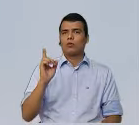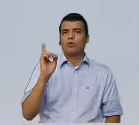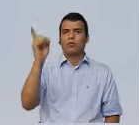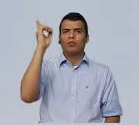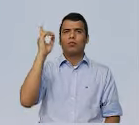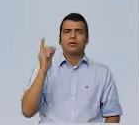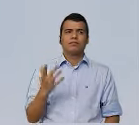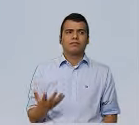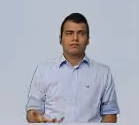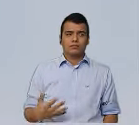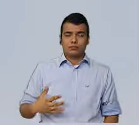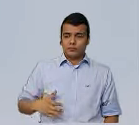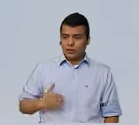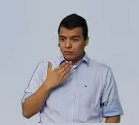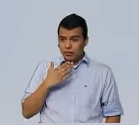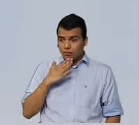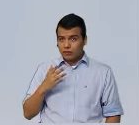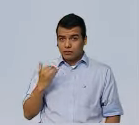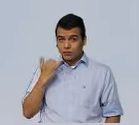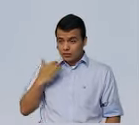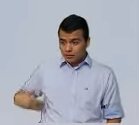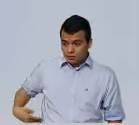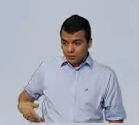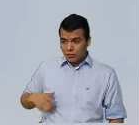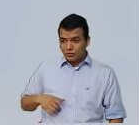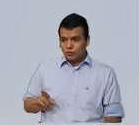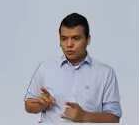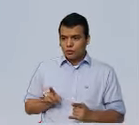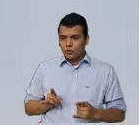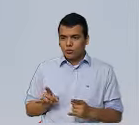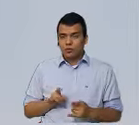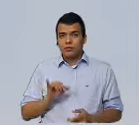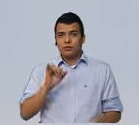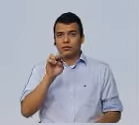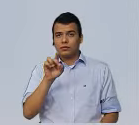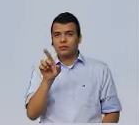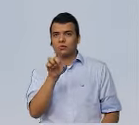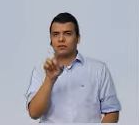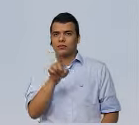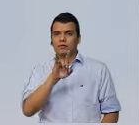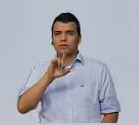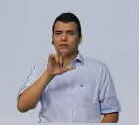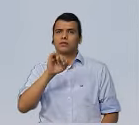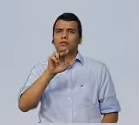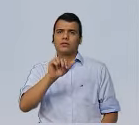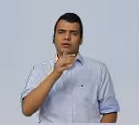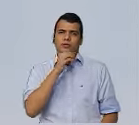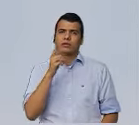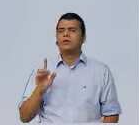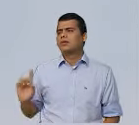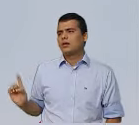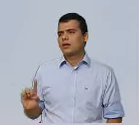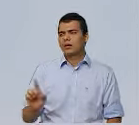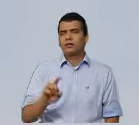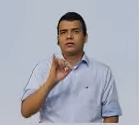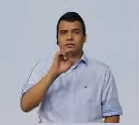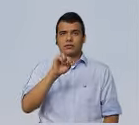hay una secreción de insulina. Estos pacientes se deben tratar siempre con insulina. ¿Y es